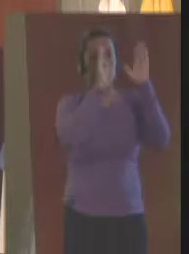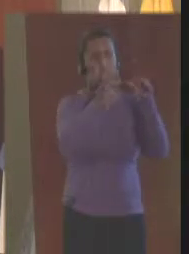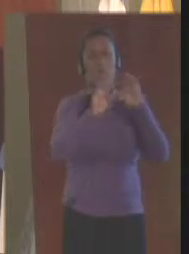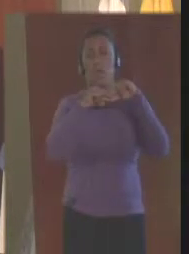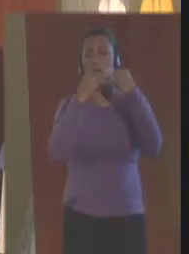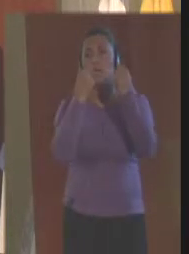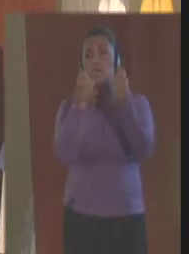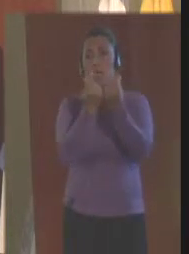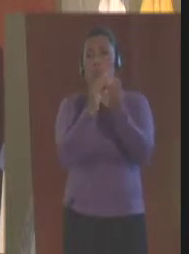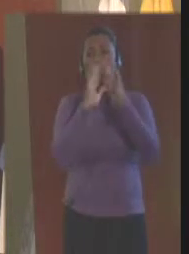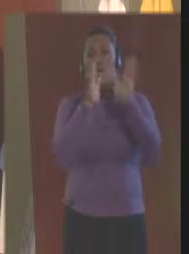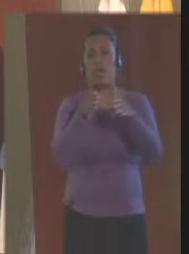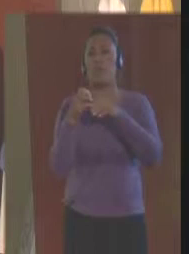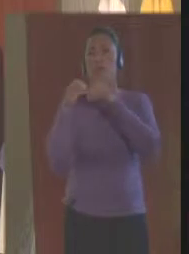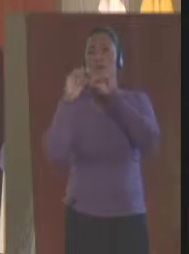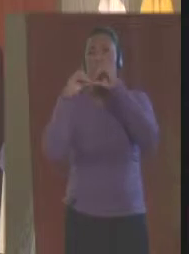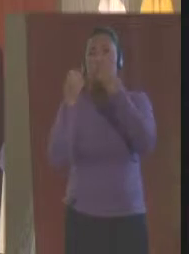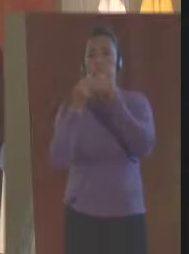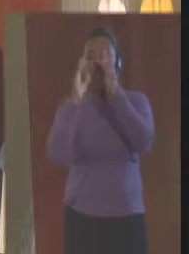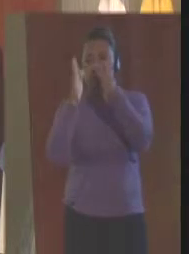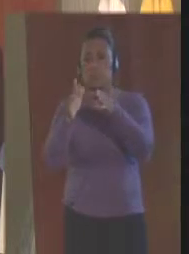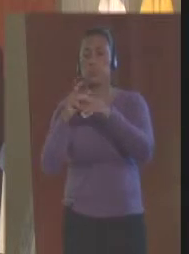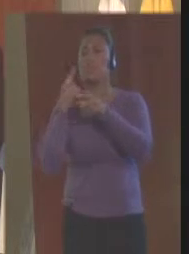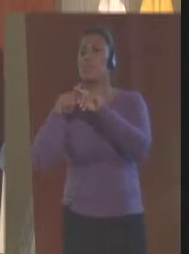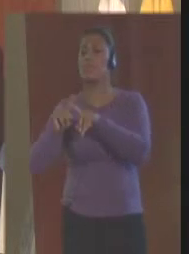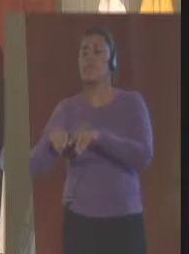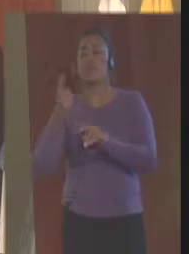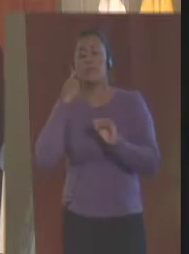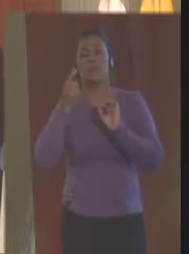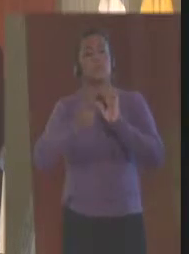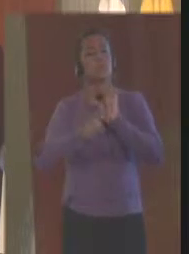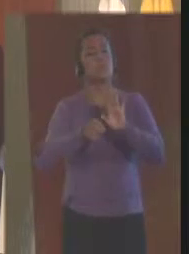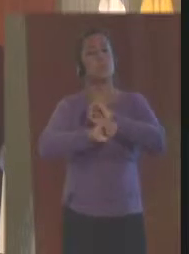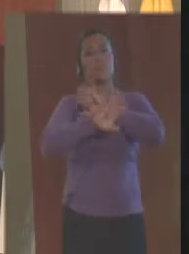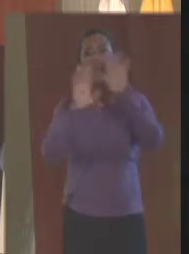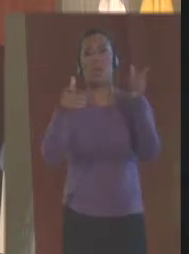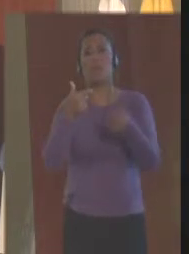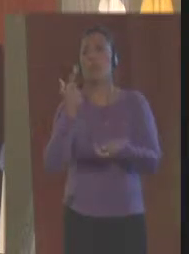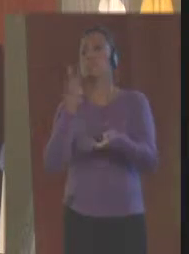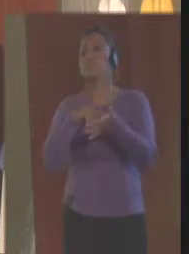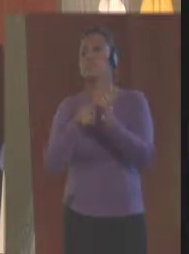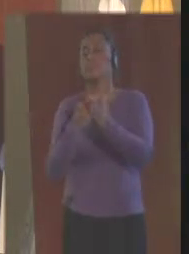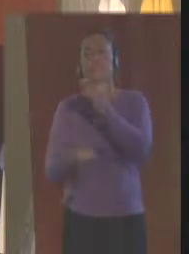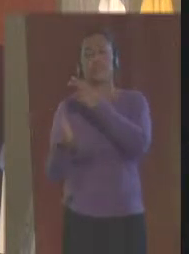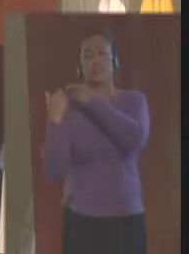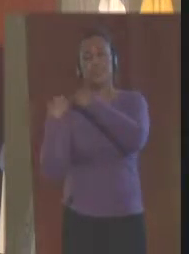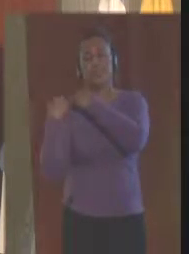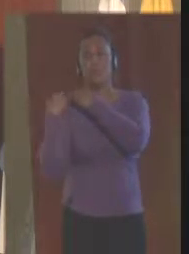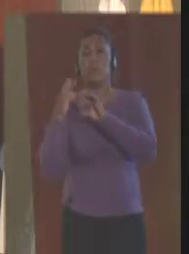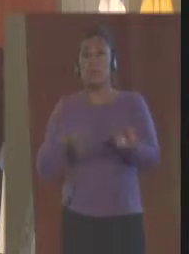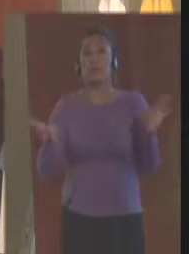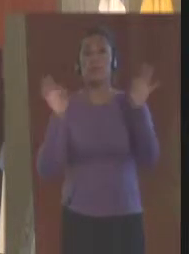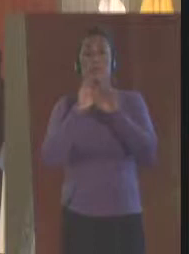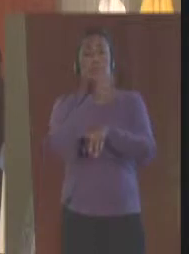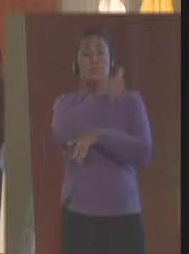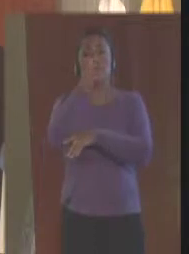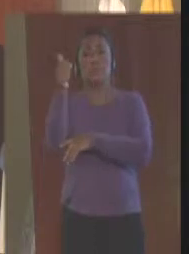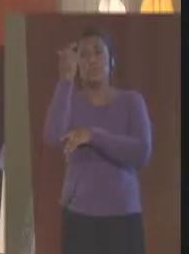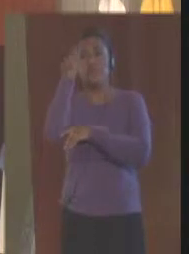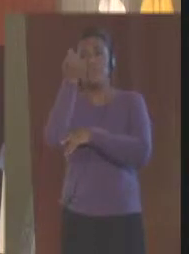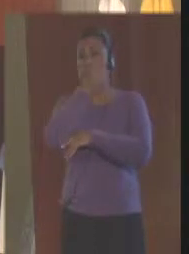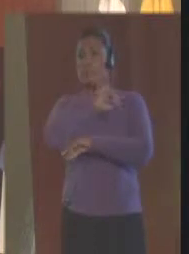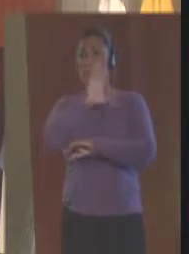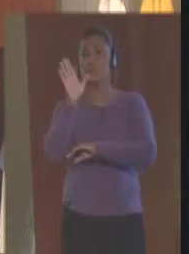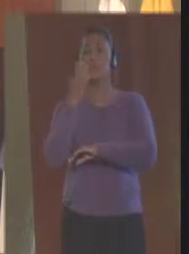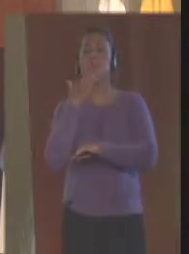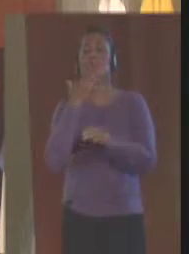están vigentes hoy en el Ecuador y que evidentemente establecen con claridad cuáles son las competencias. Pero vale la pena decir en ese marco que nosotros